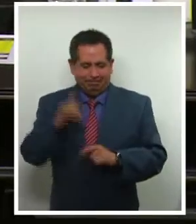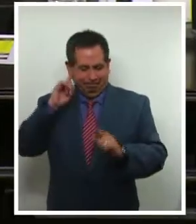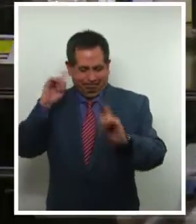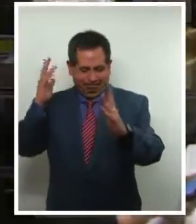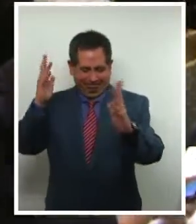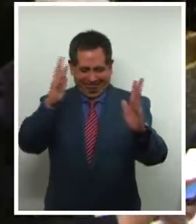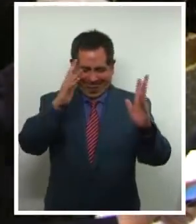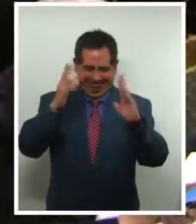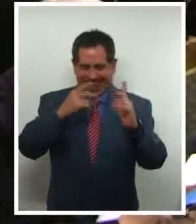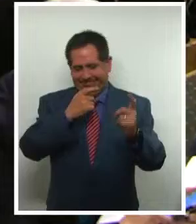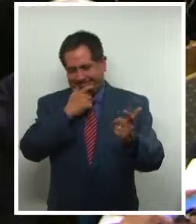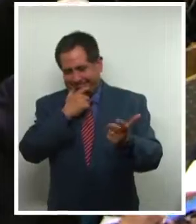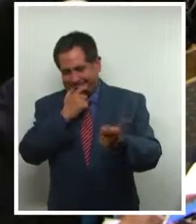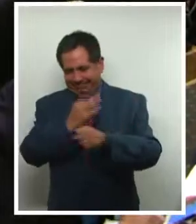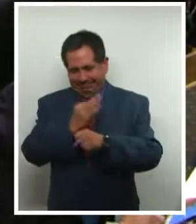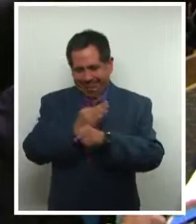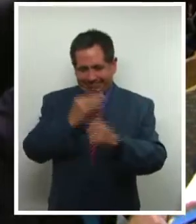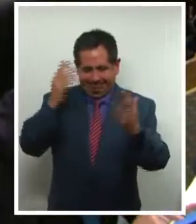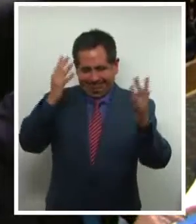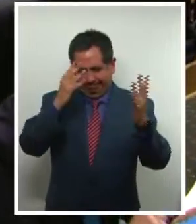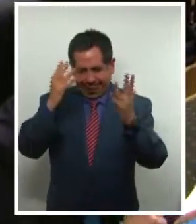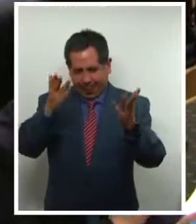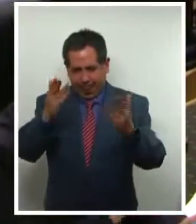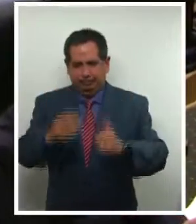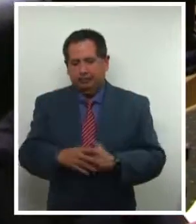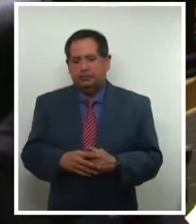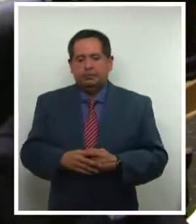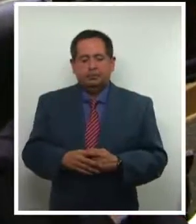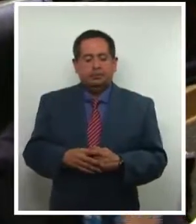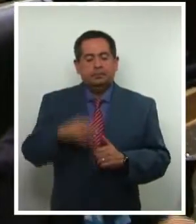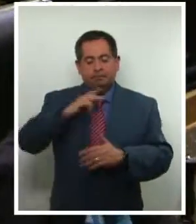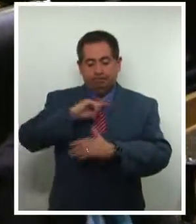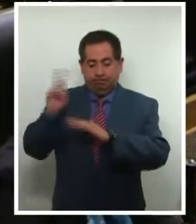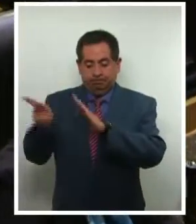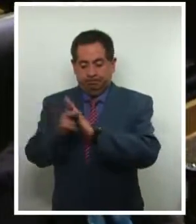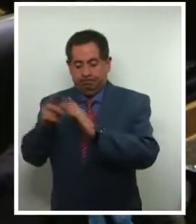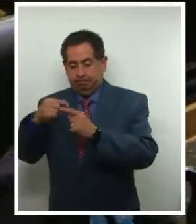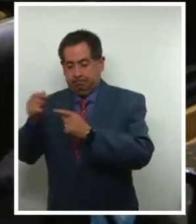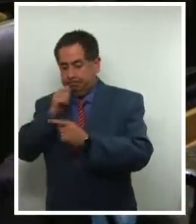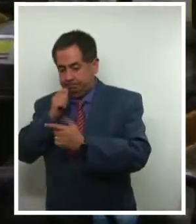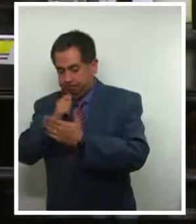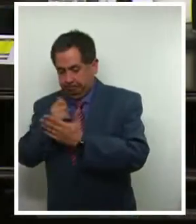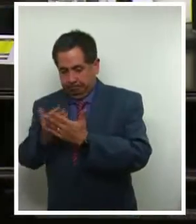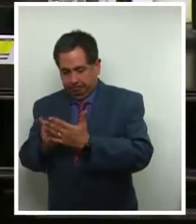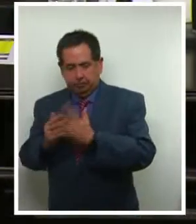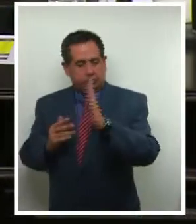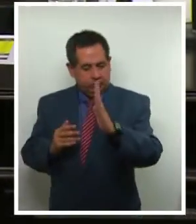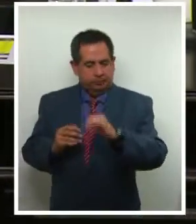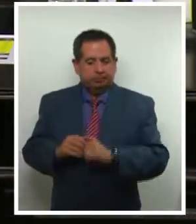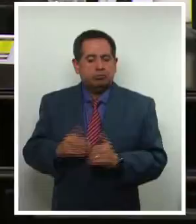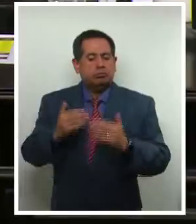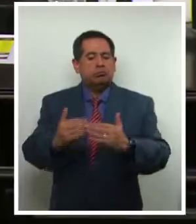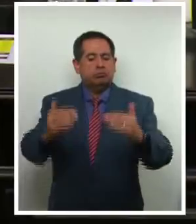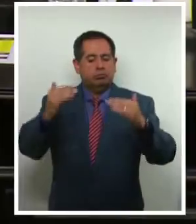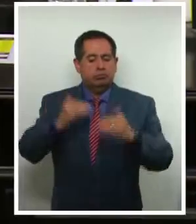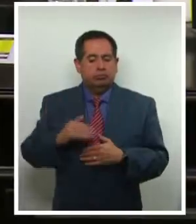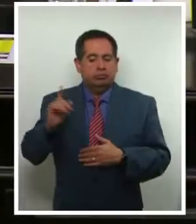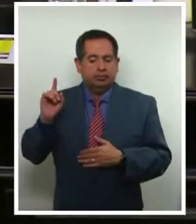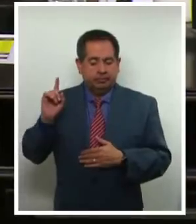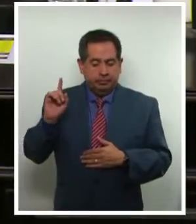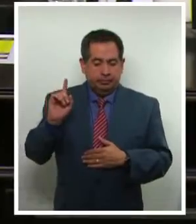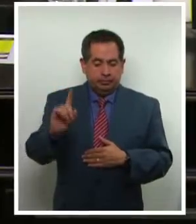Queda aprobado con excepción de los reservados. En consecuencia, tiene el uso de la